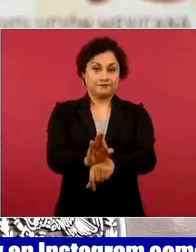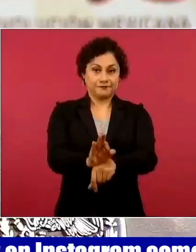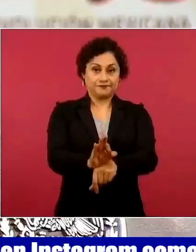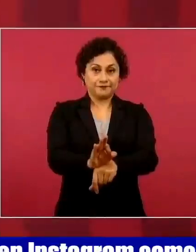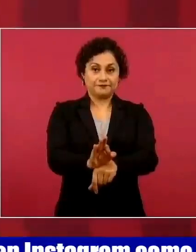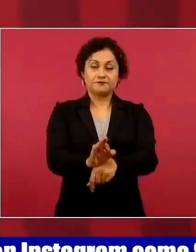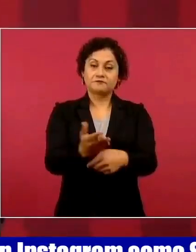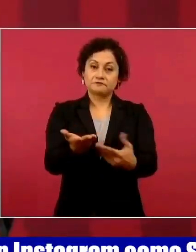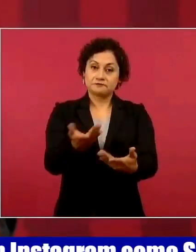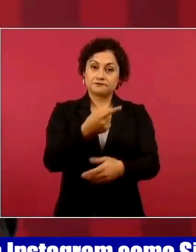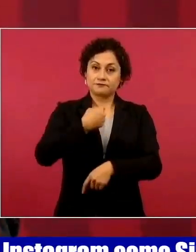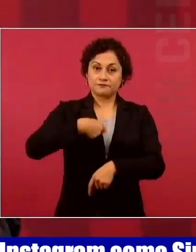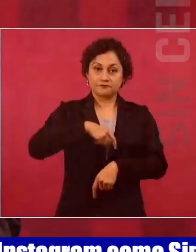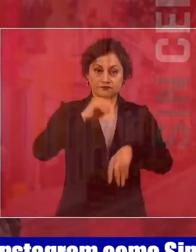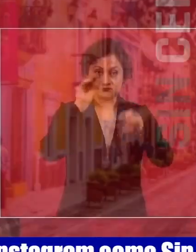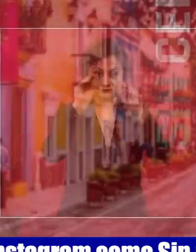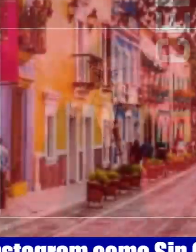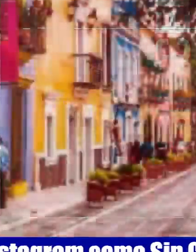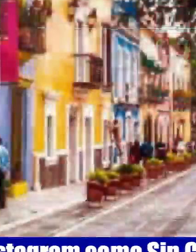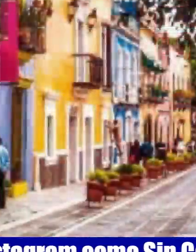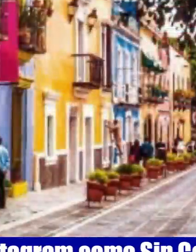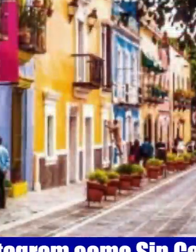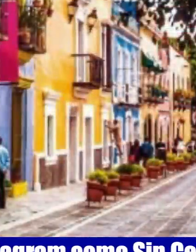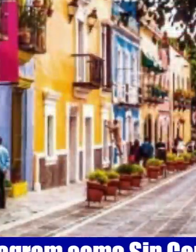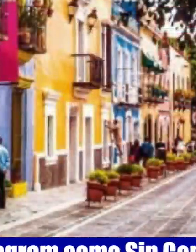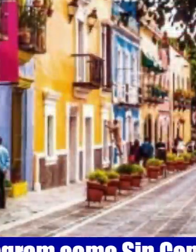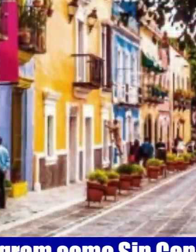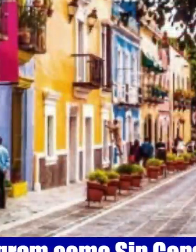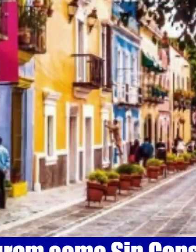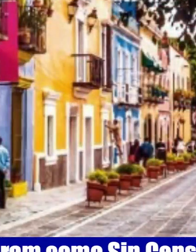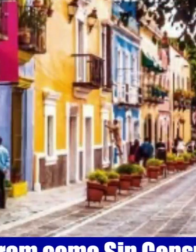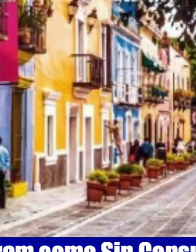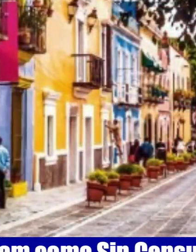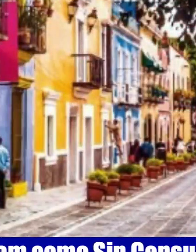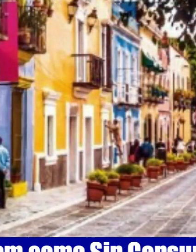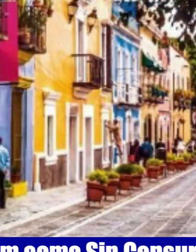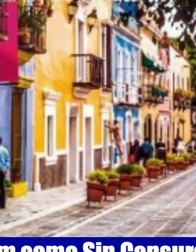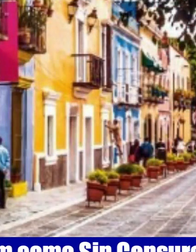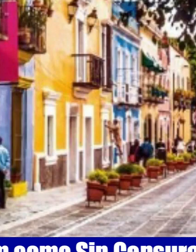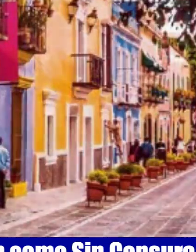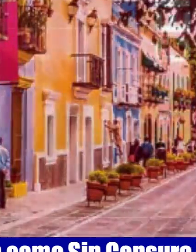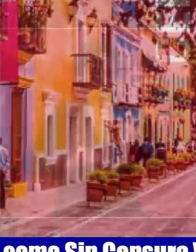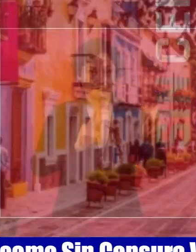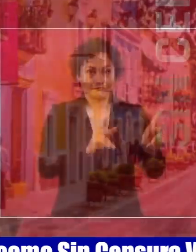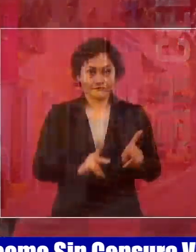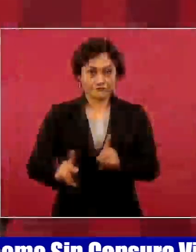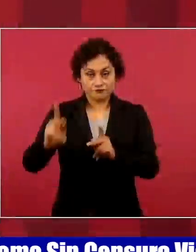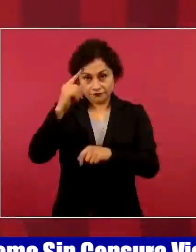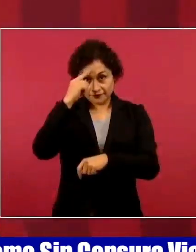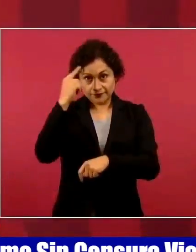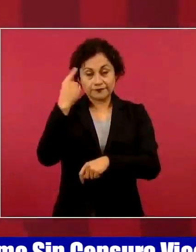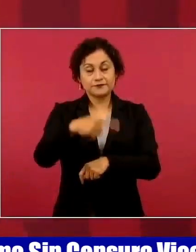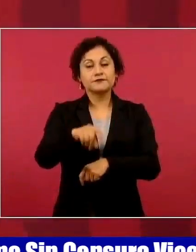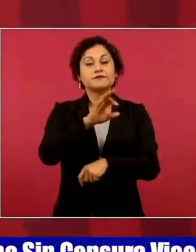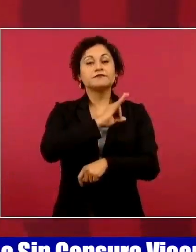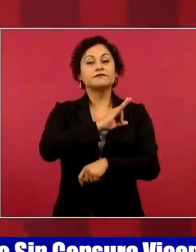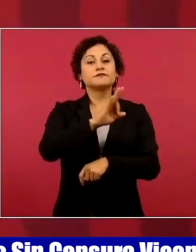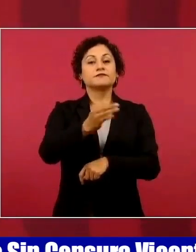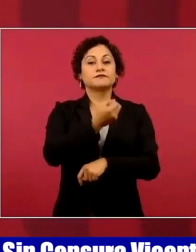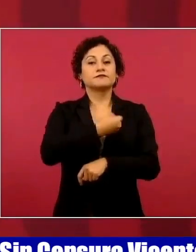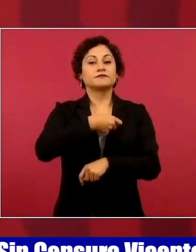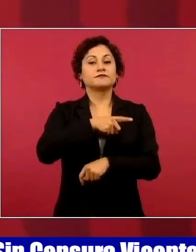en México, se llegaba al poder mediante las armas o a través de una invasión a nuestro territorio, siempre se buscaba el reconocimiento en el